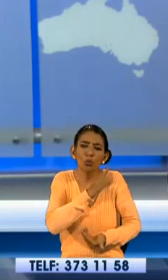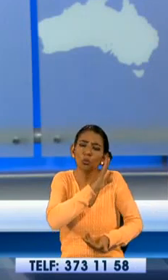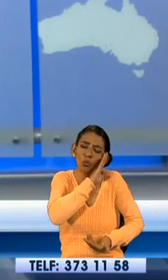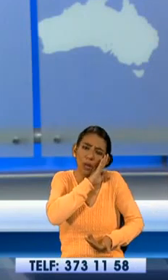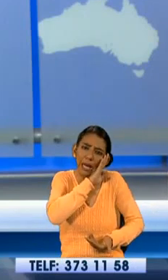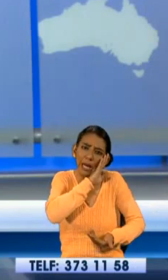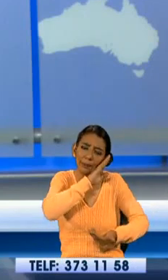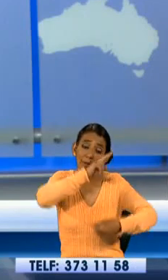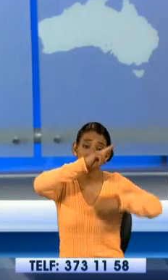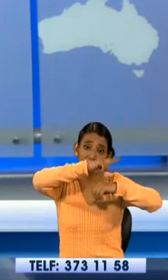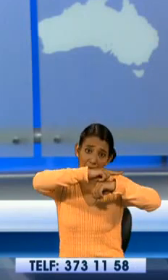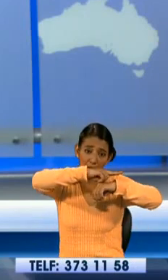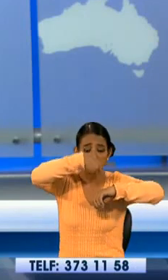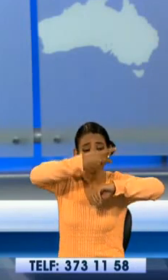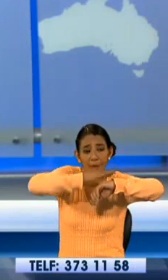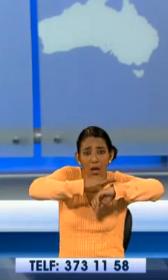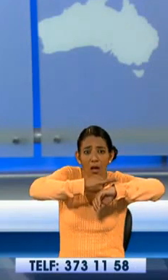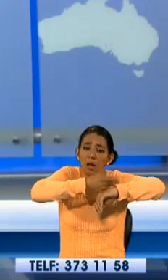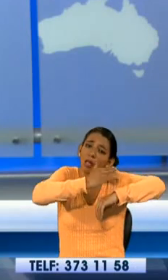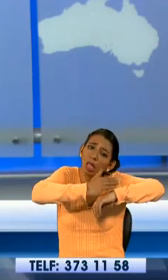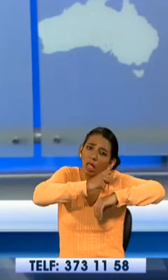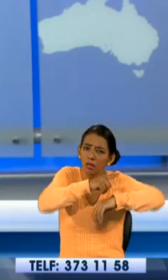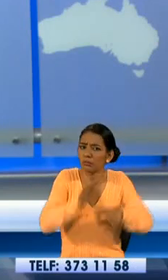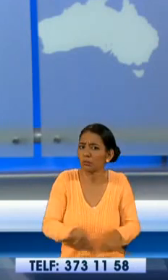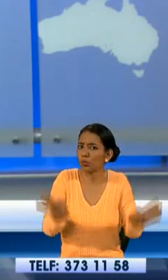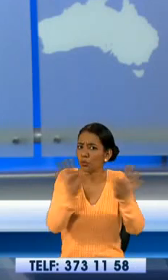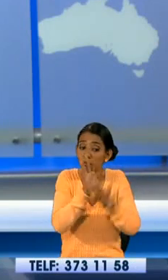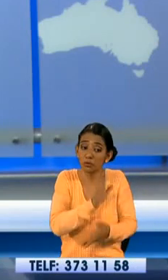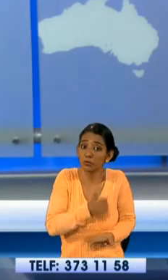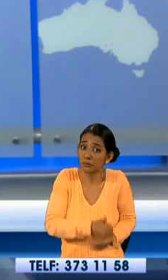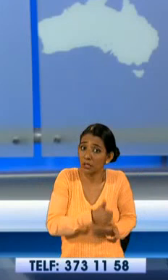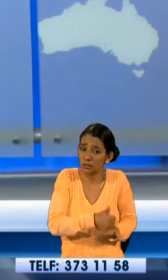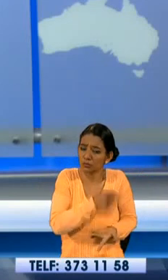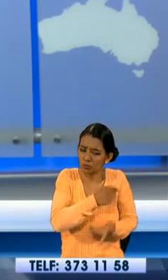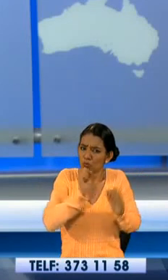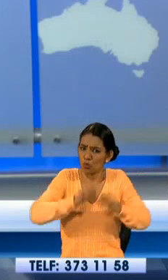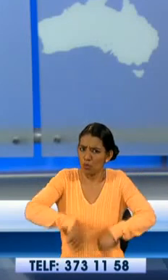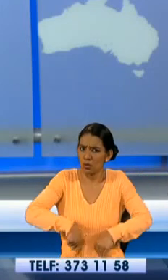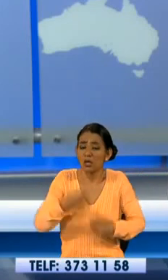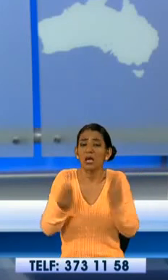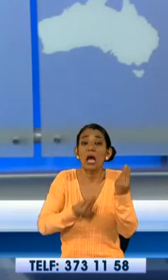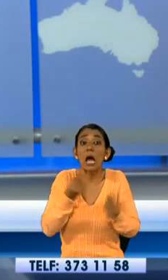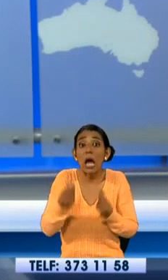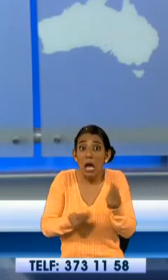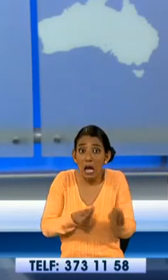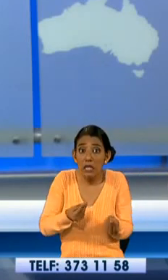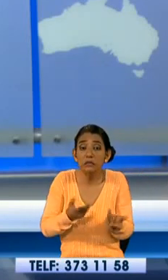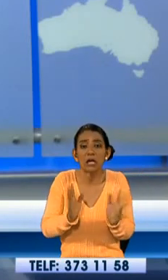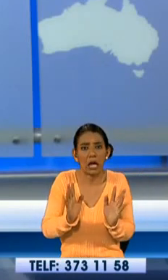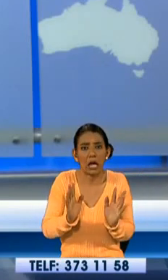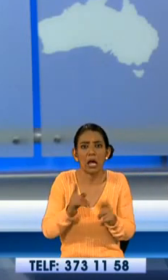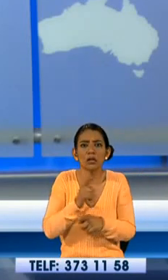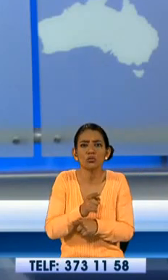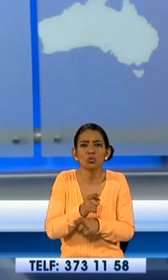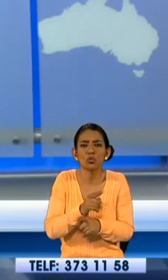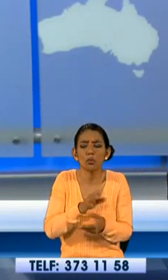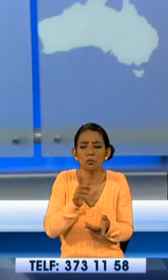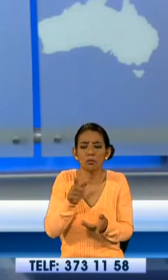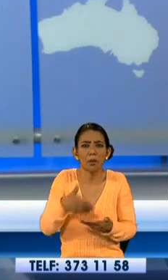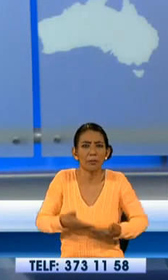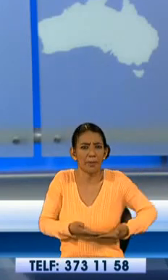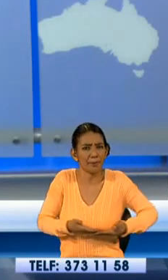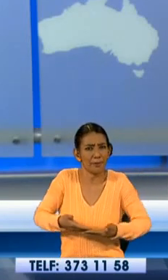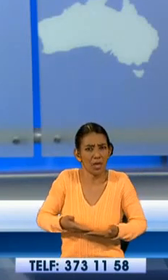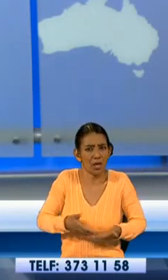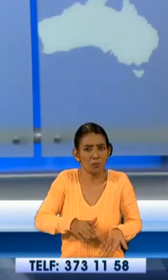es fundamental para un bienestar, para una correcta posición. ¿Saben qué evita? Y disminuye este famoso síndrome que es